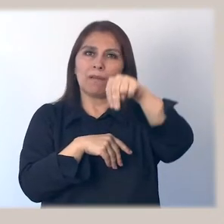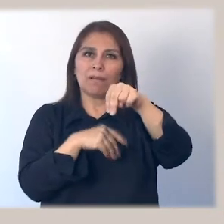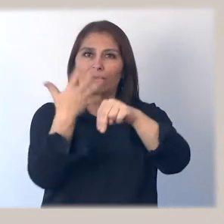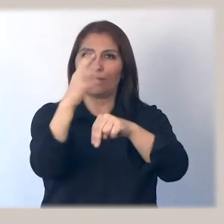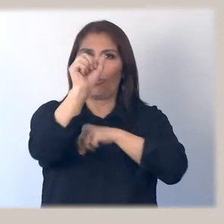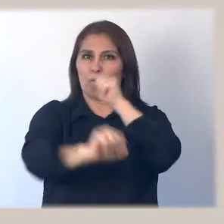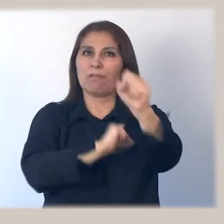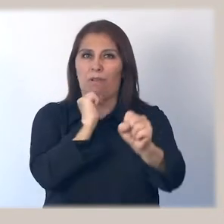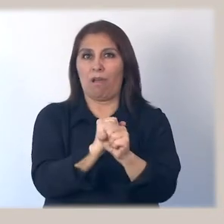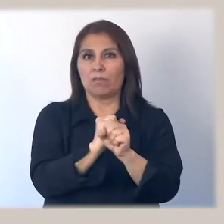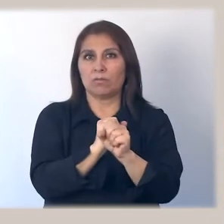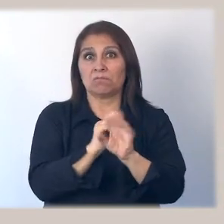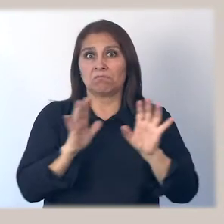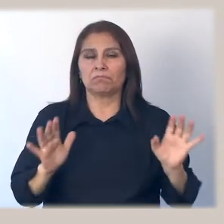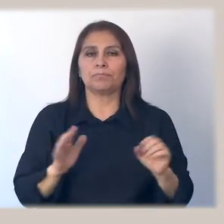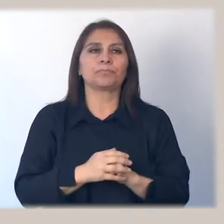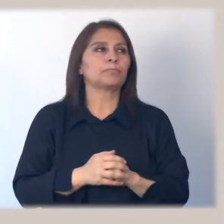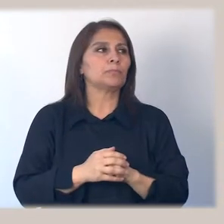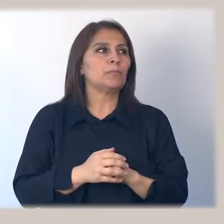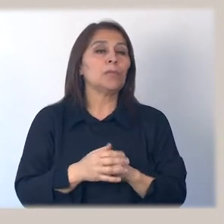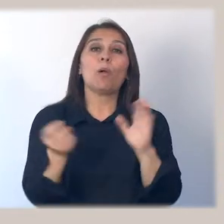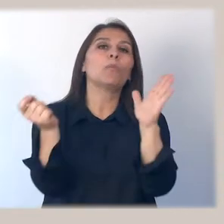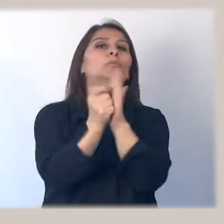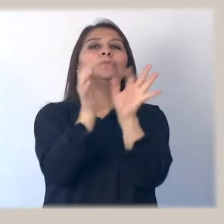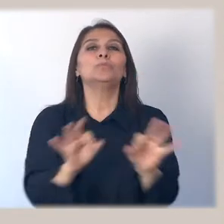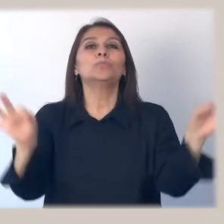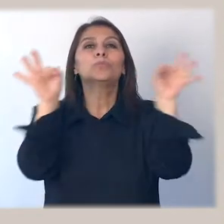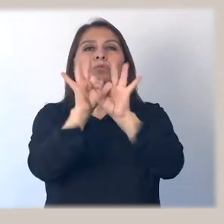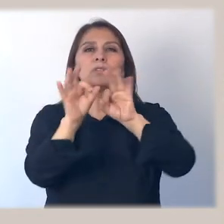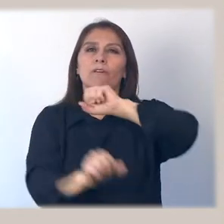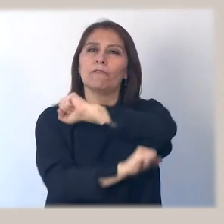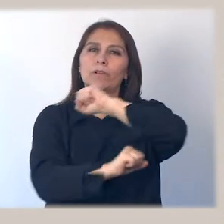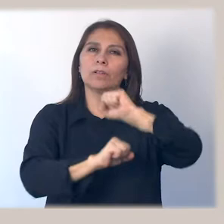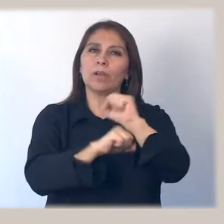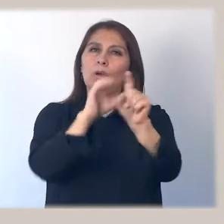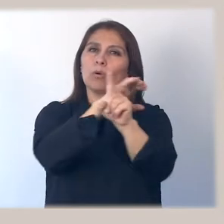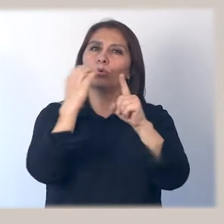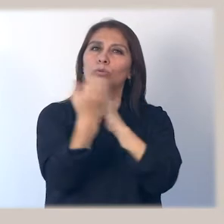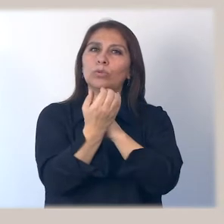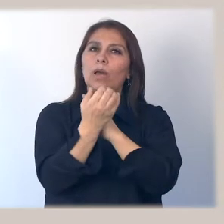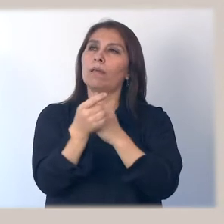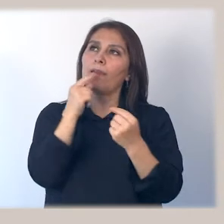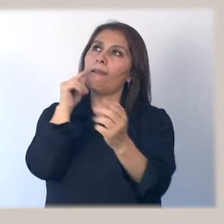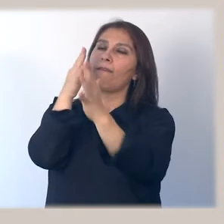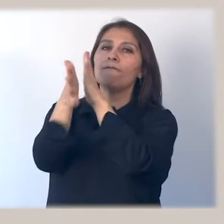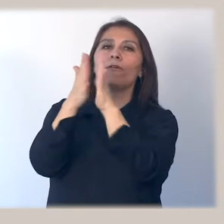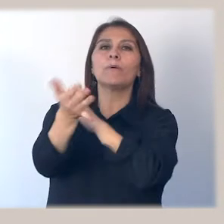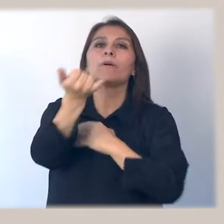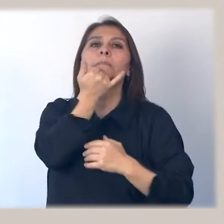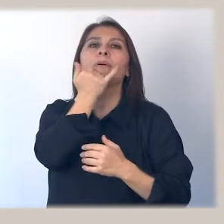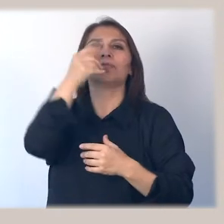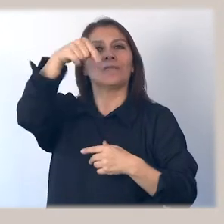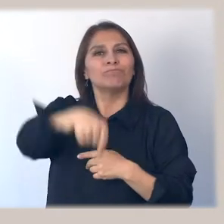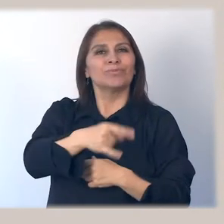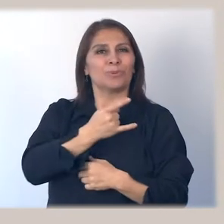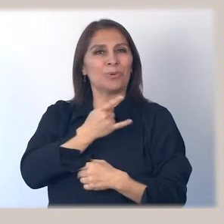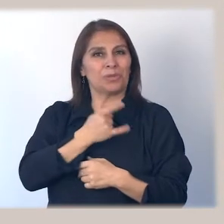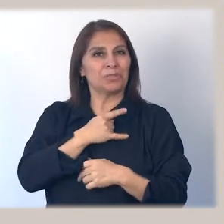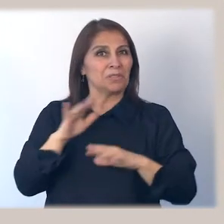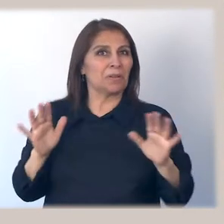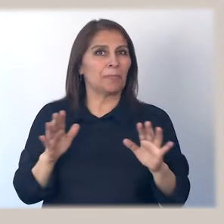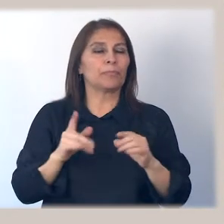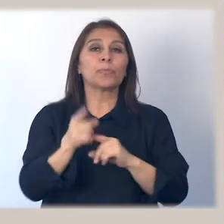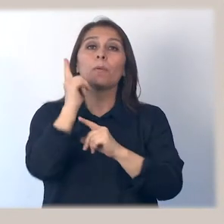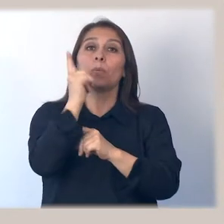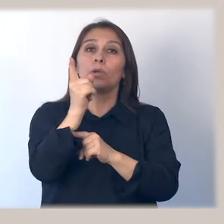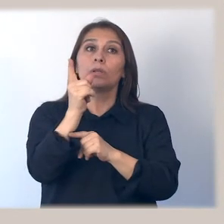estampilla UPN 50 años de labor. Como aspecto significativo debe subrayarse el fortalecimiento de la cultura de rendición de cuentas al